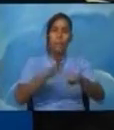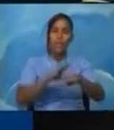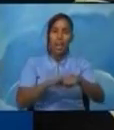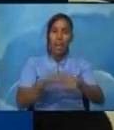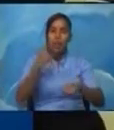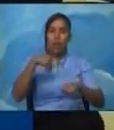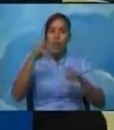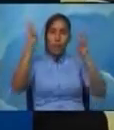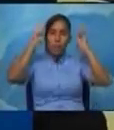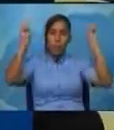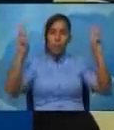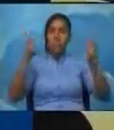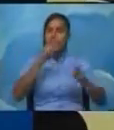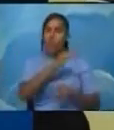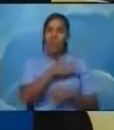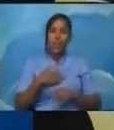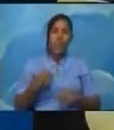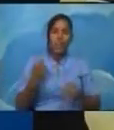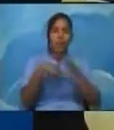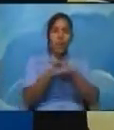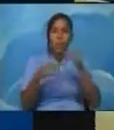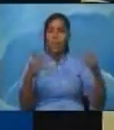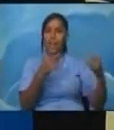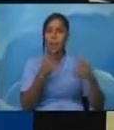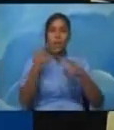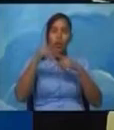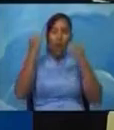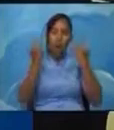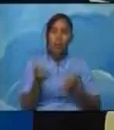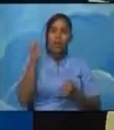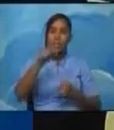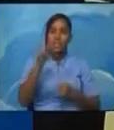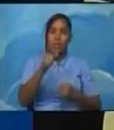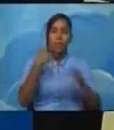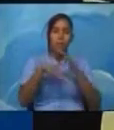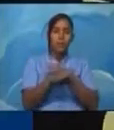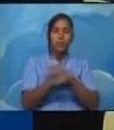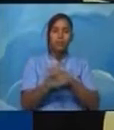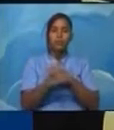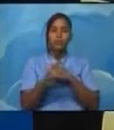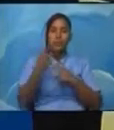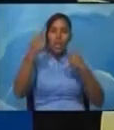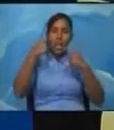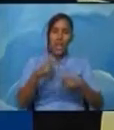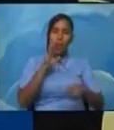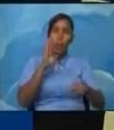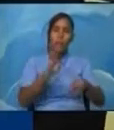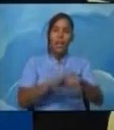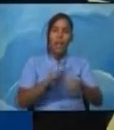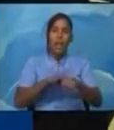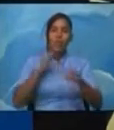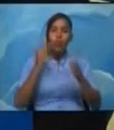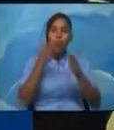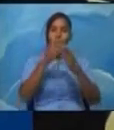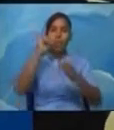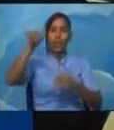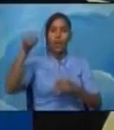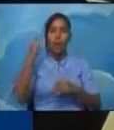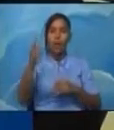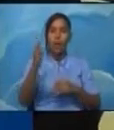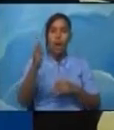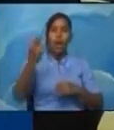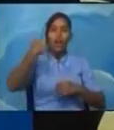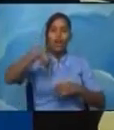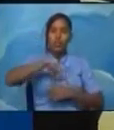Moisés. No queríamos ir a pelear contra esos gigantes. Pero ahora, Moisés, dice, hemos pecado contra Jehová. Ahora